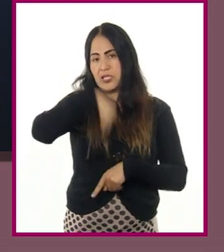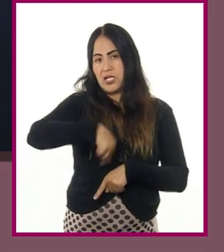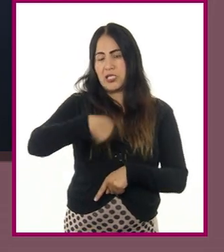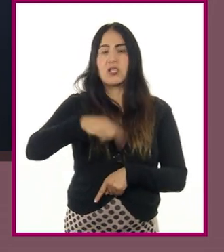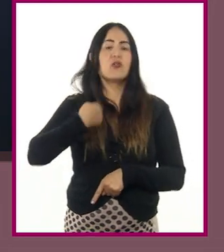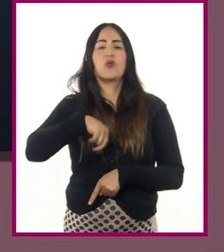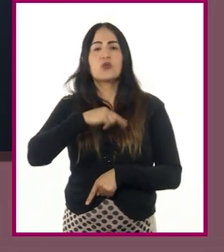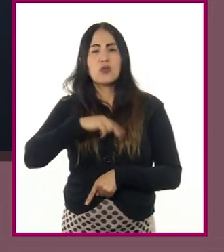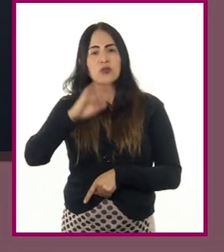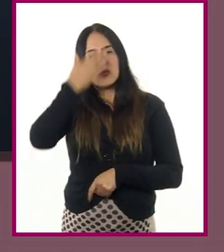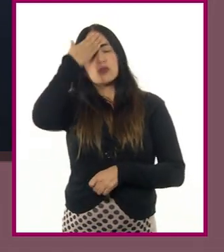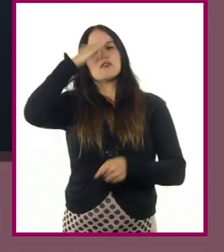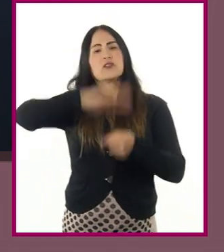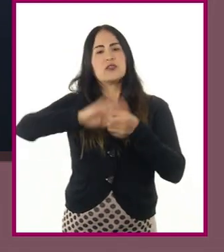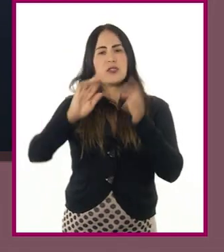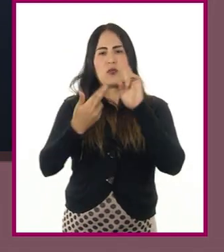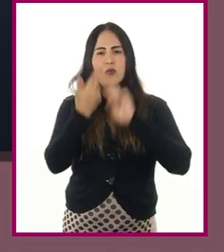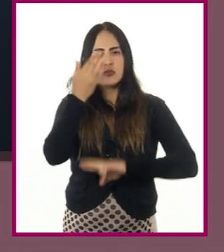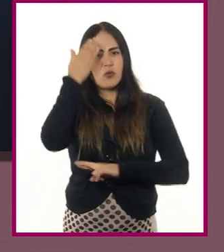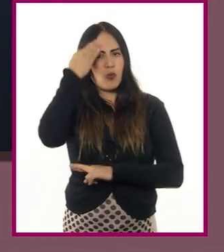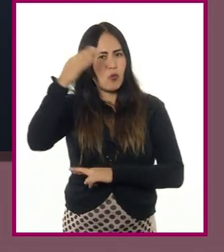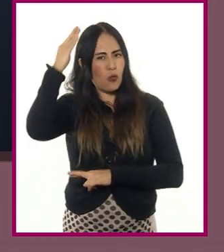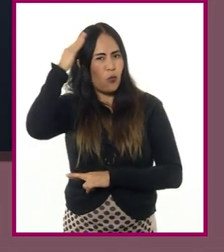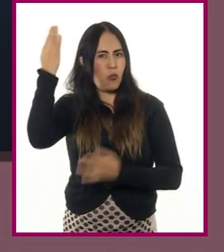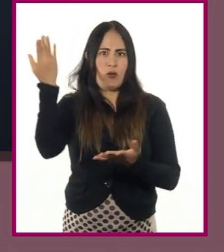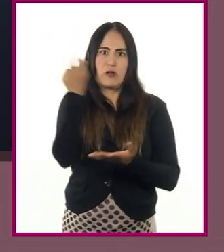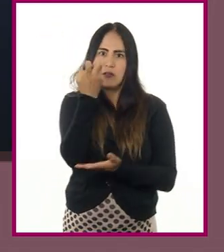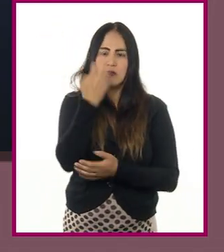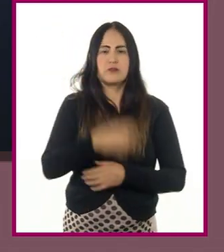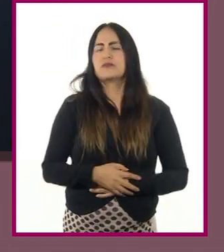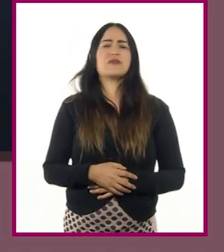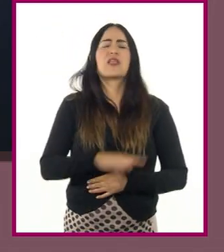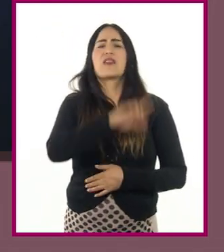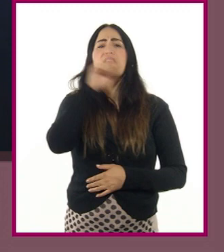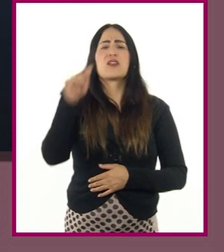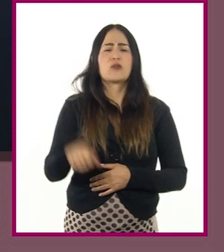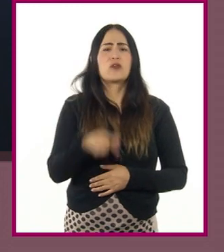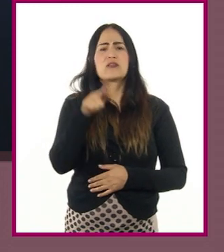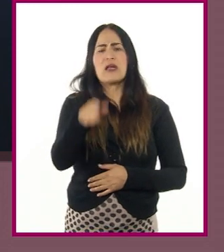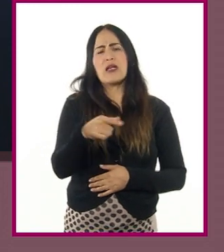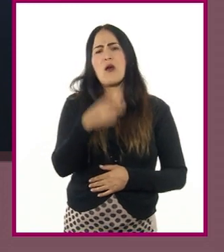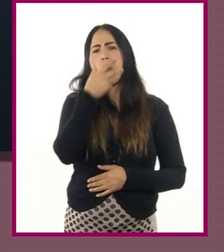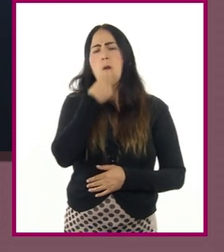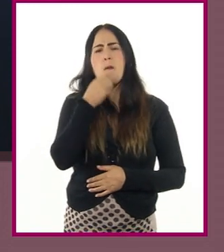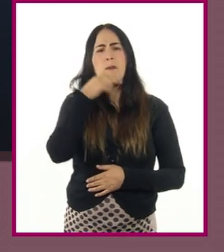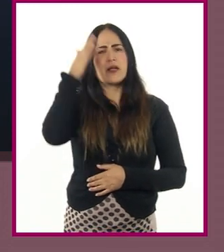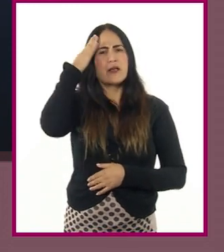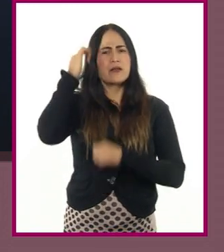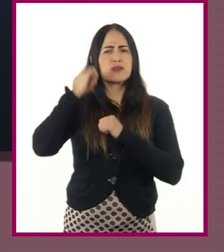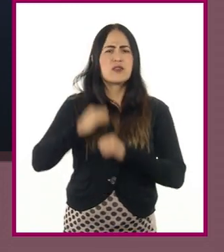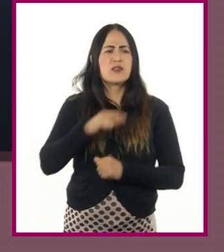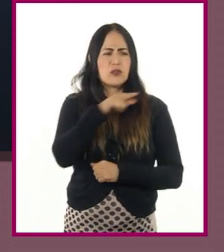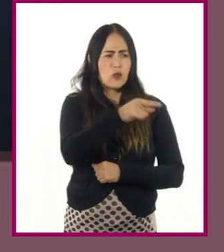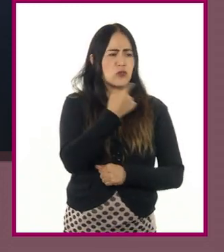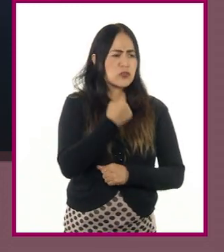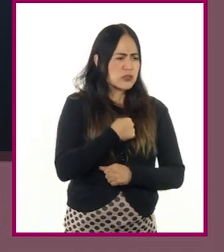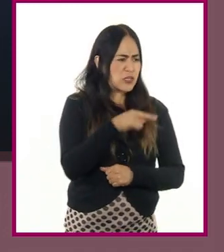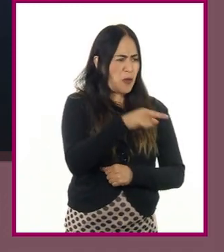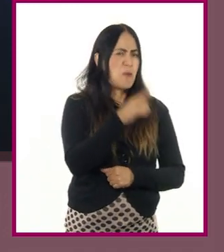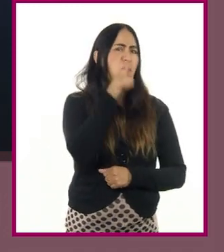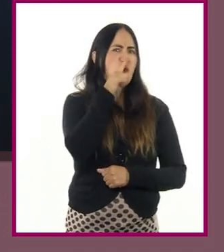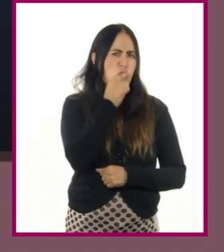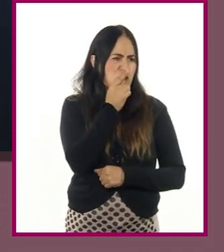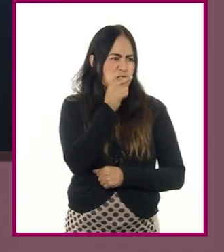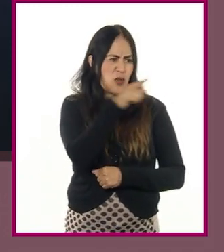Cubana, hasta que Martínez Nateras les dice en el micrófono, bueno, si ustedes están enojados por la policía, nosotros